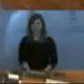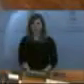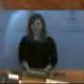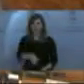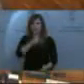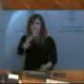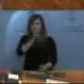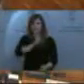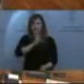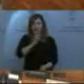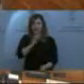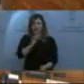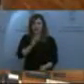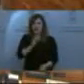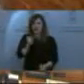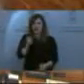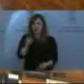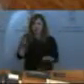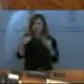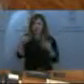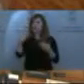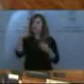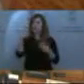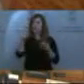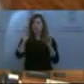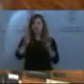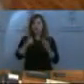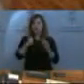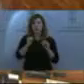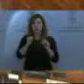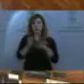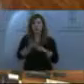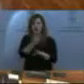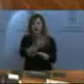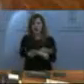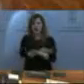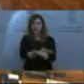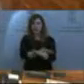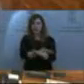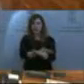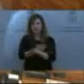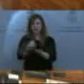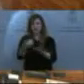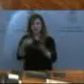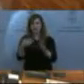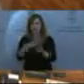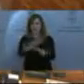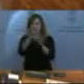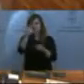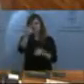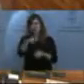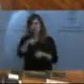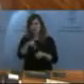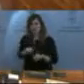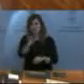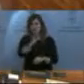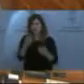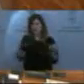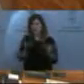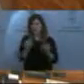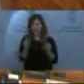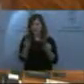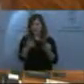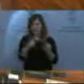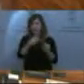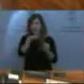Tiene la palabra el señor de Rueda. Sí, gracias, presidente. Bueno, yo antes de empezar, y aunque mi compañero, como ha quedado claro, se defiende perfectamente por sí solo, simplemente